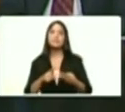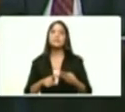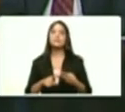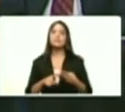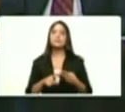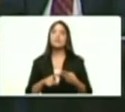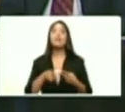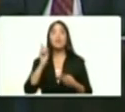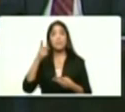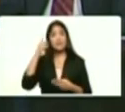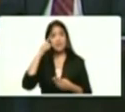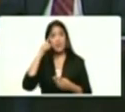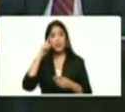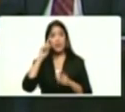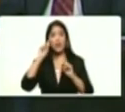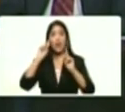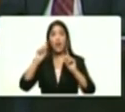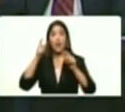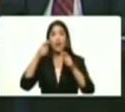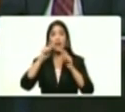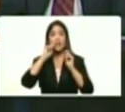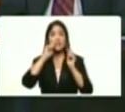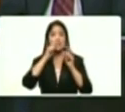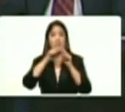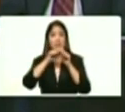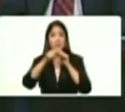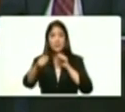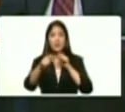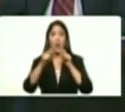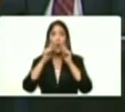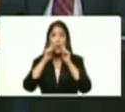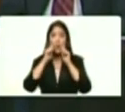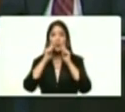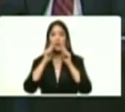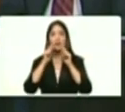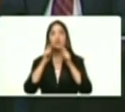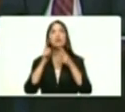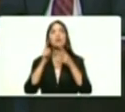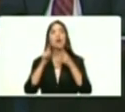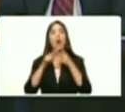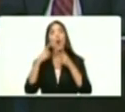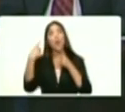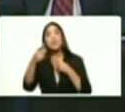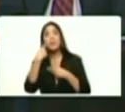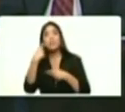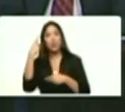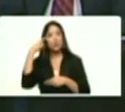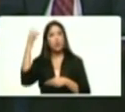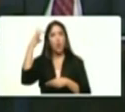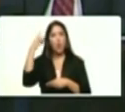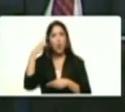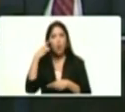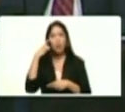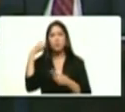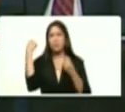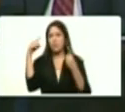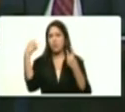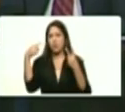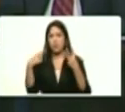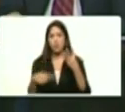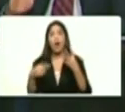hasta preservativo, medicinas contra olor de cabeza, conseguimos, pero por miles de miles,